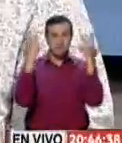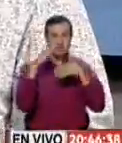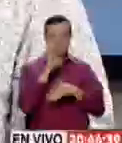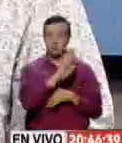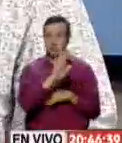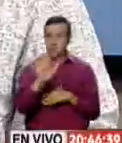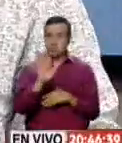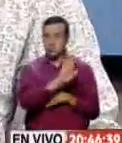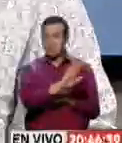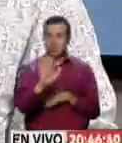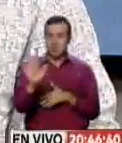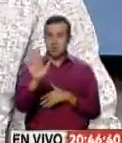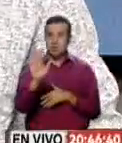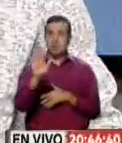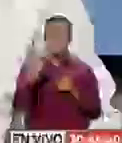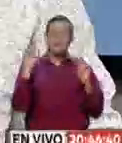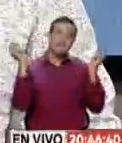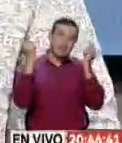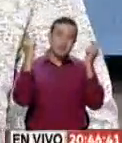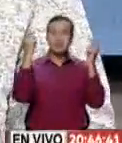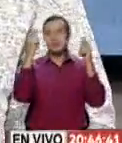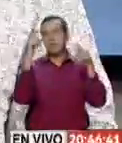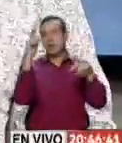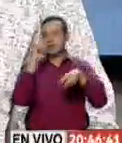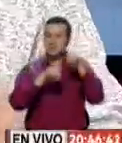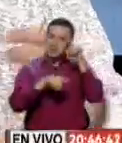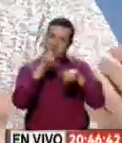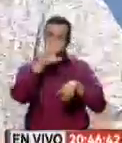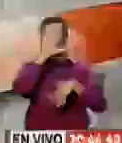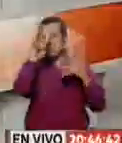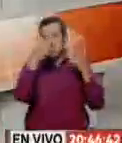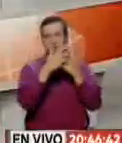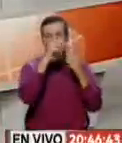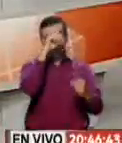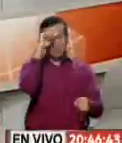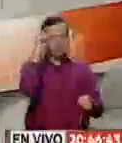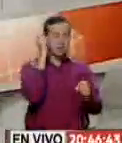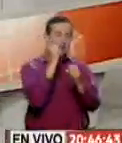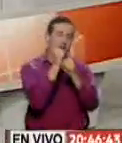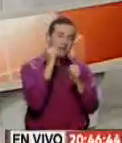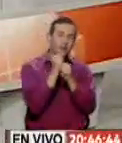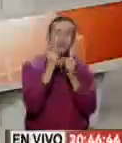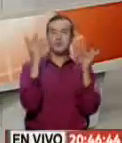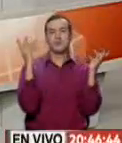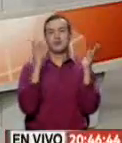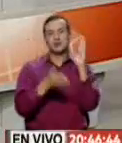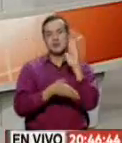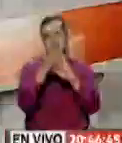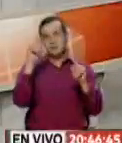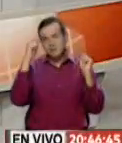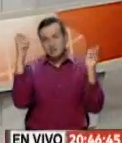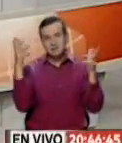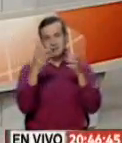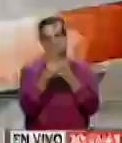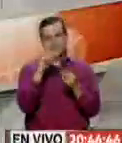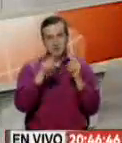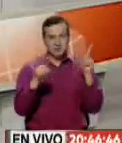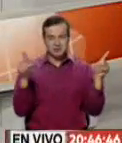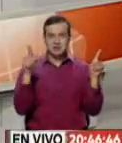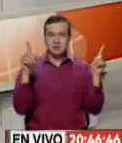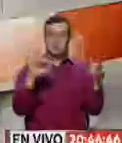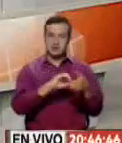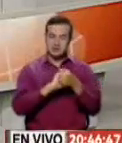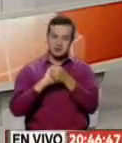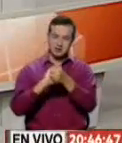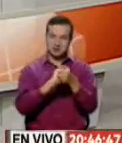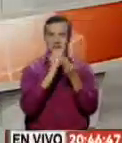ellos tienen un baby shower, se invitan, van a trabajar juntos, se van de fiesta juntos a veces. Hay una hermandad ya,